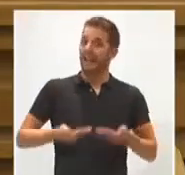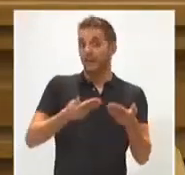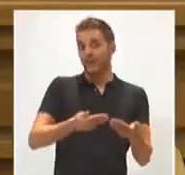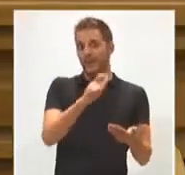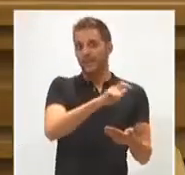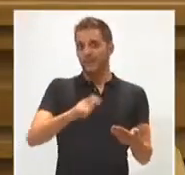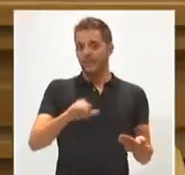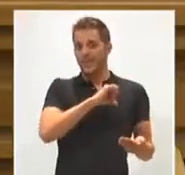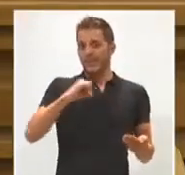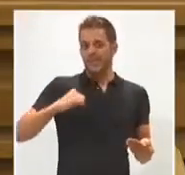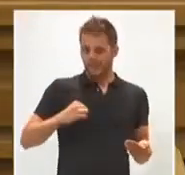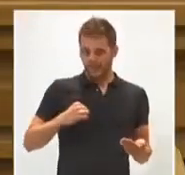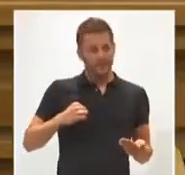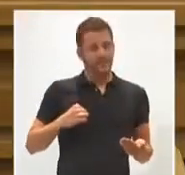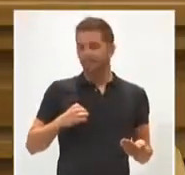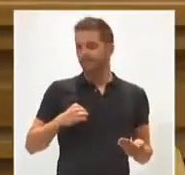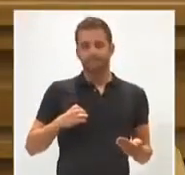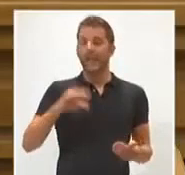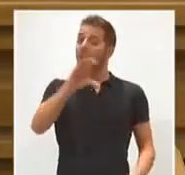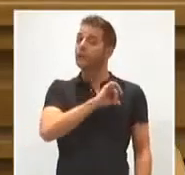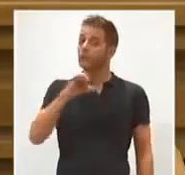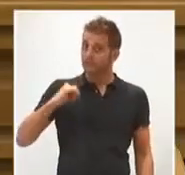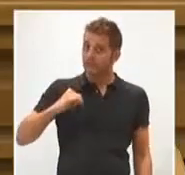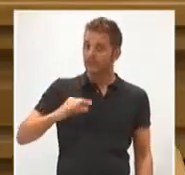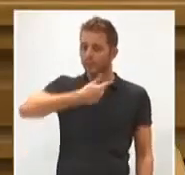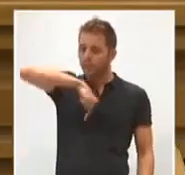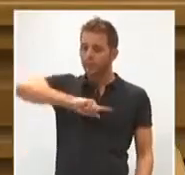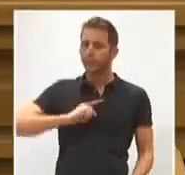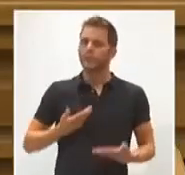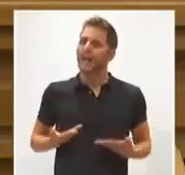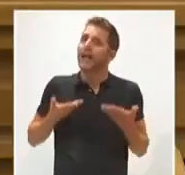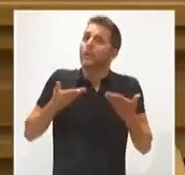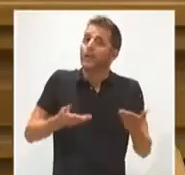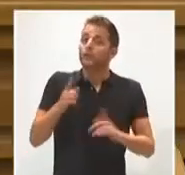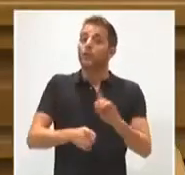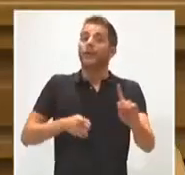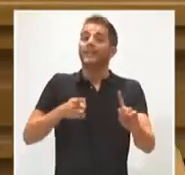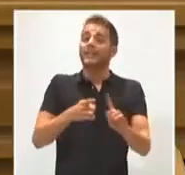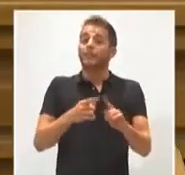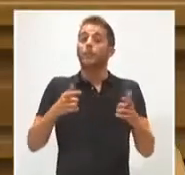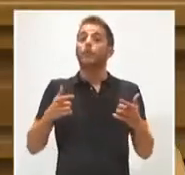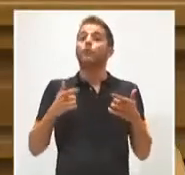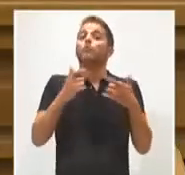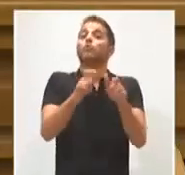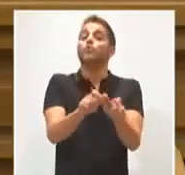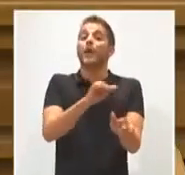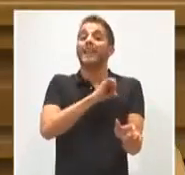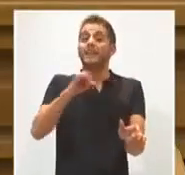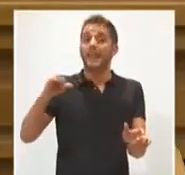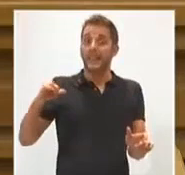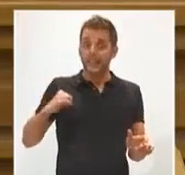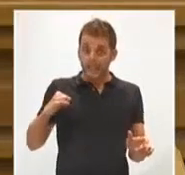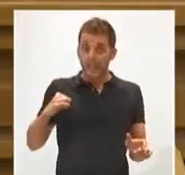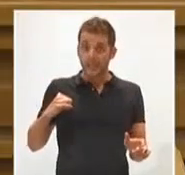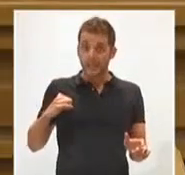a los independentistas las autonomías ayudamos a que el independentismo a que el independentismo sea